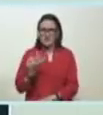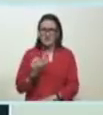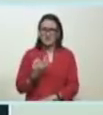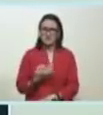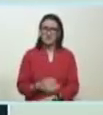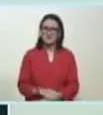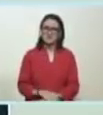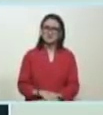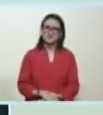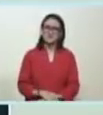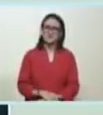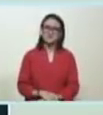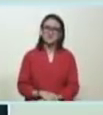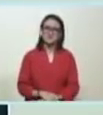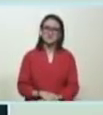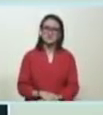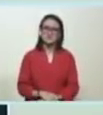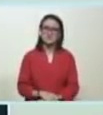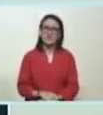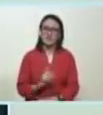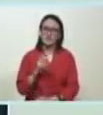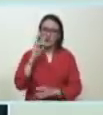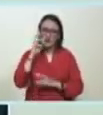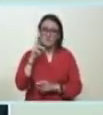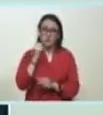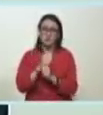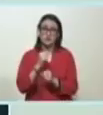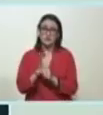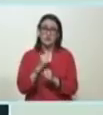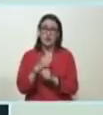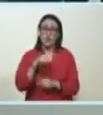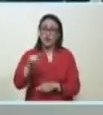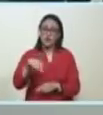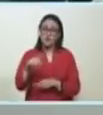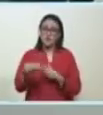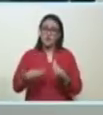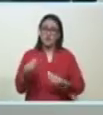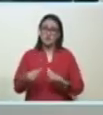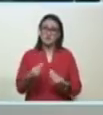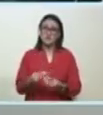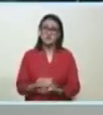verdaderamente. Merece respeto al trabajo que hacen.